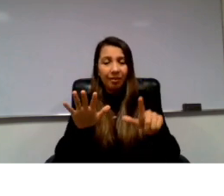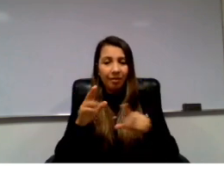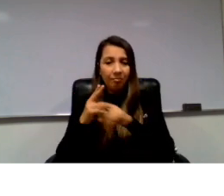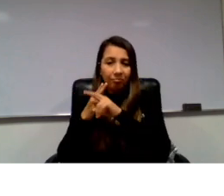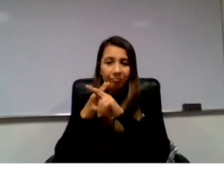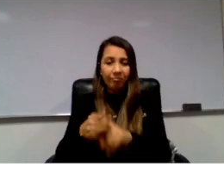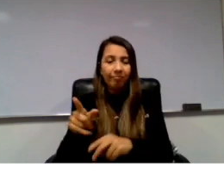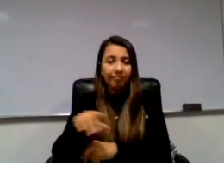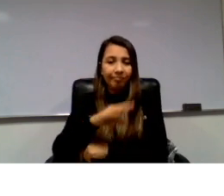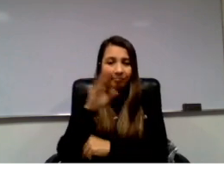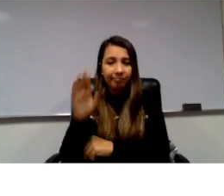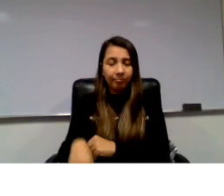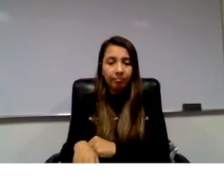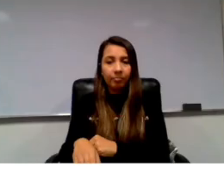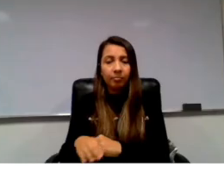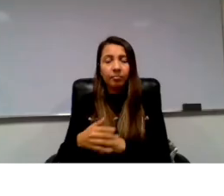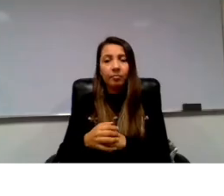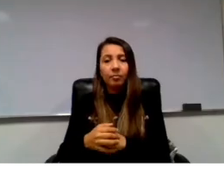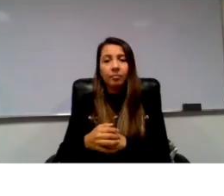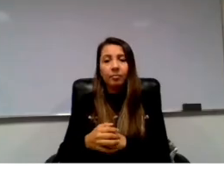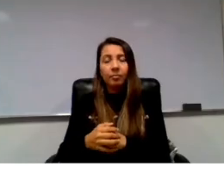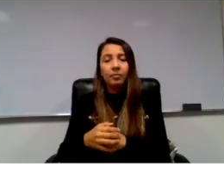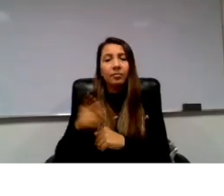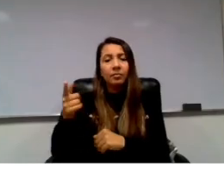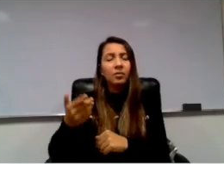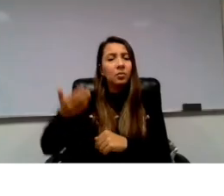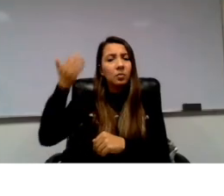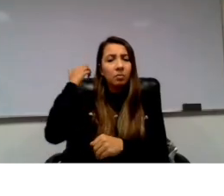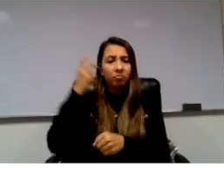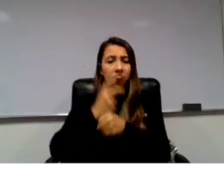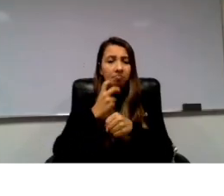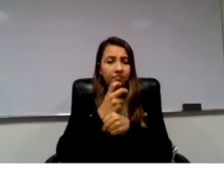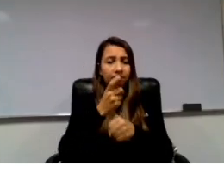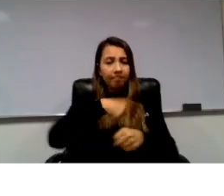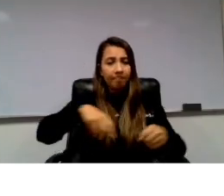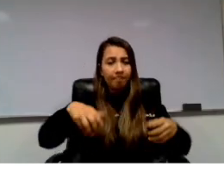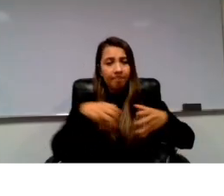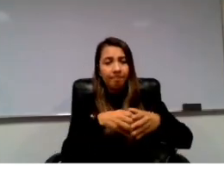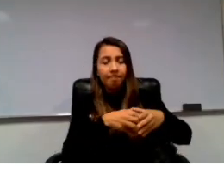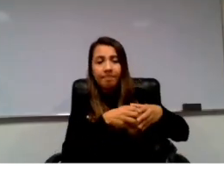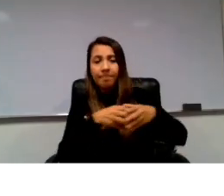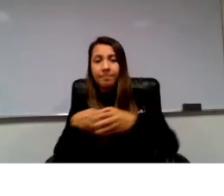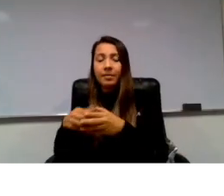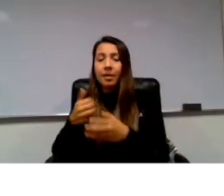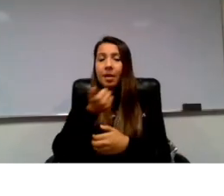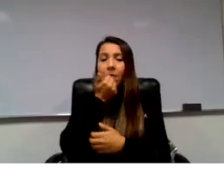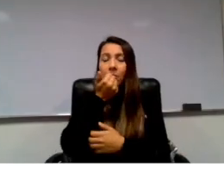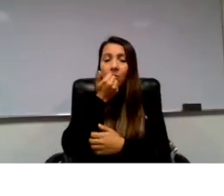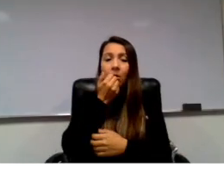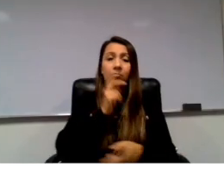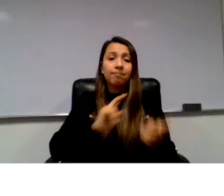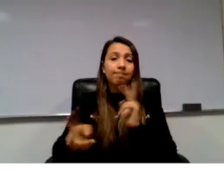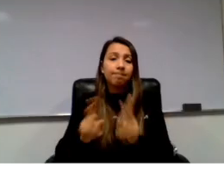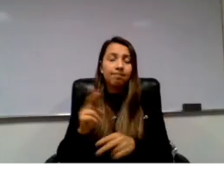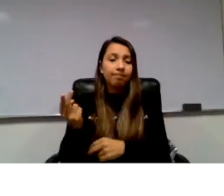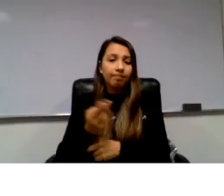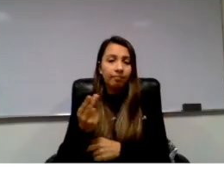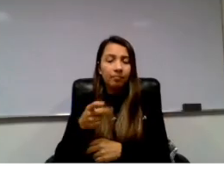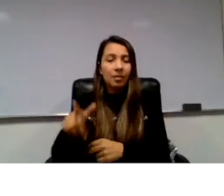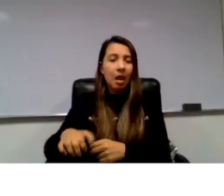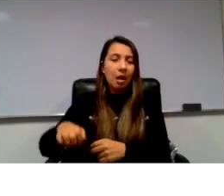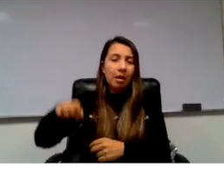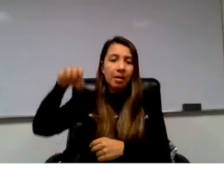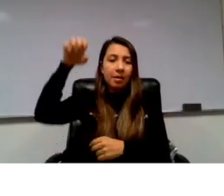fallecimiento, ella pues nos invitó a un grupo de estudiantes porque necesitaba platicar, ¿no? Estaba muy sola ya, en